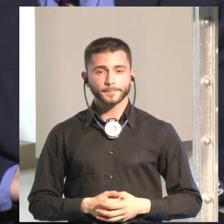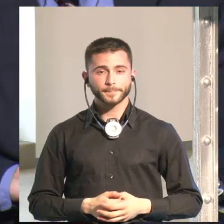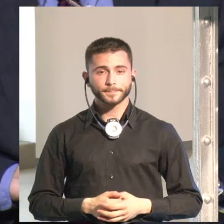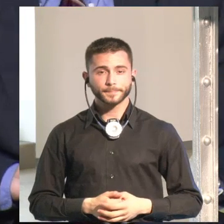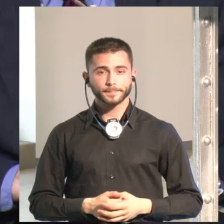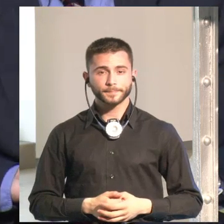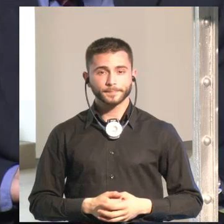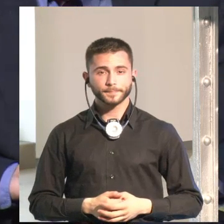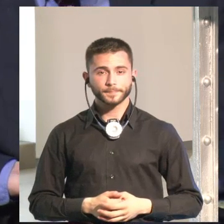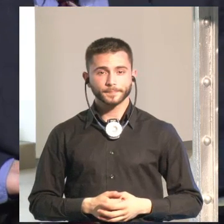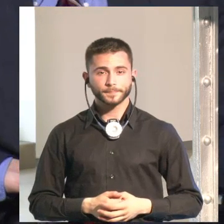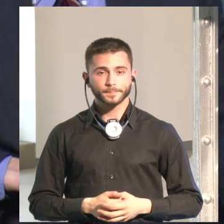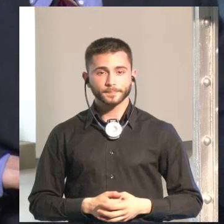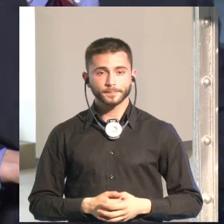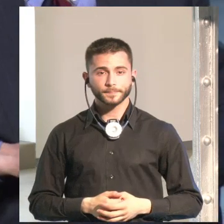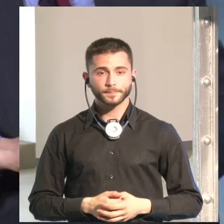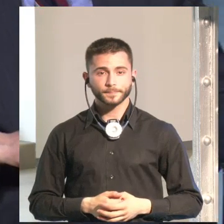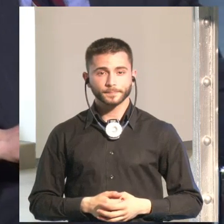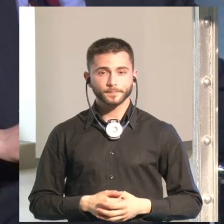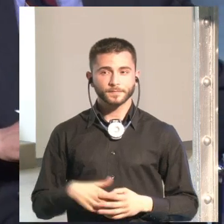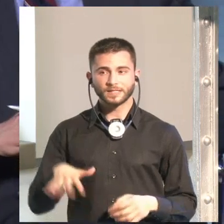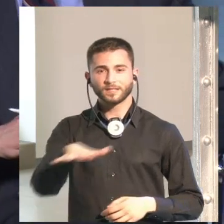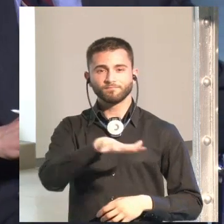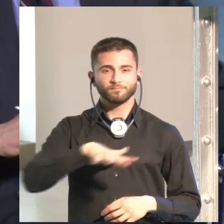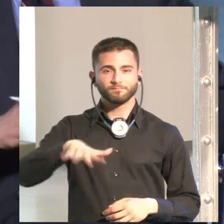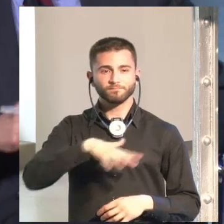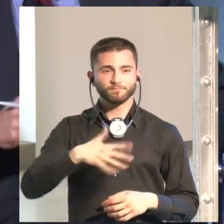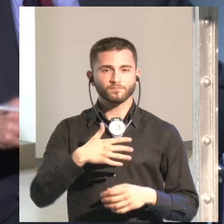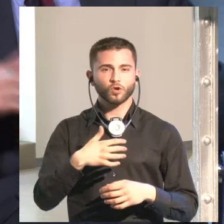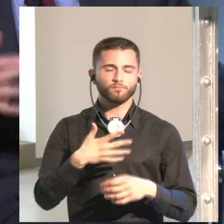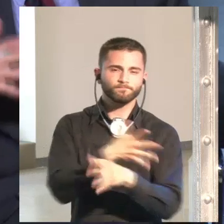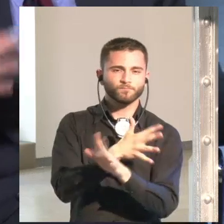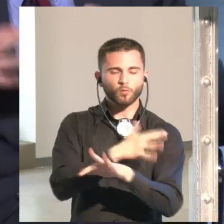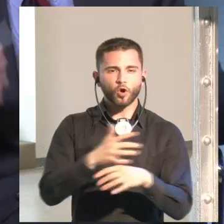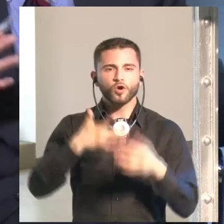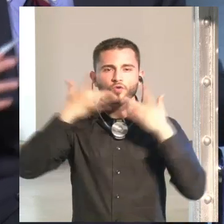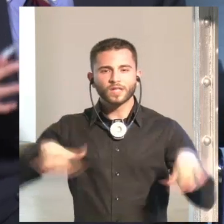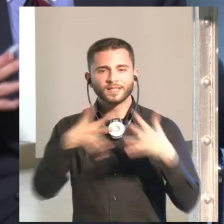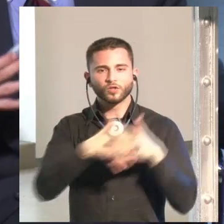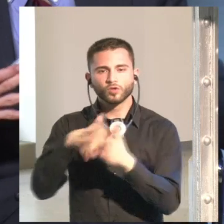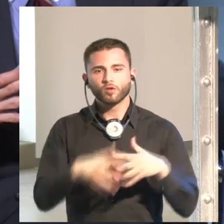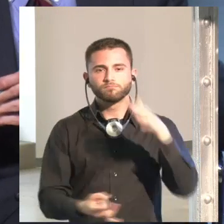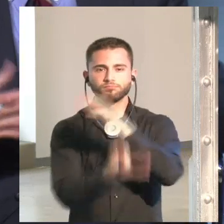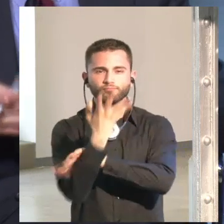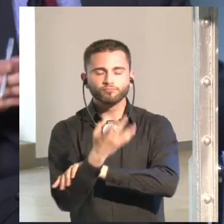¿Cómo se ha creado ese terreno de juego neutral en Estados Unidos? Yo creo que otra de las dicotomías que puede tener